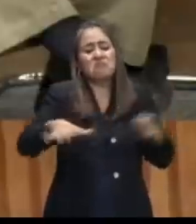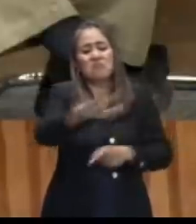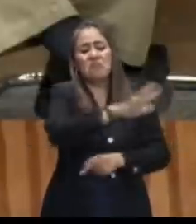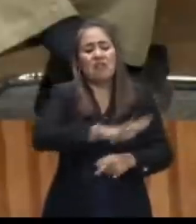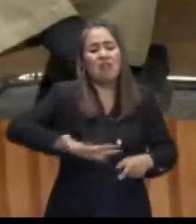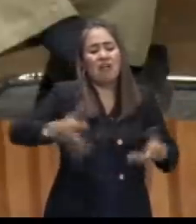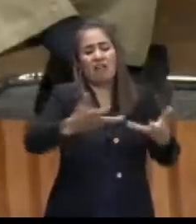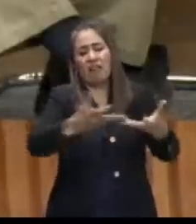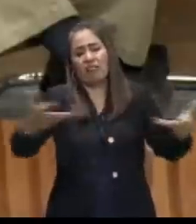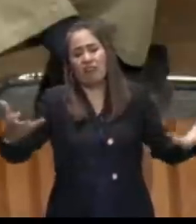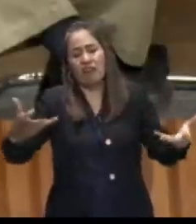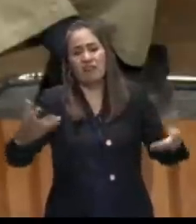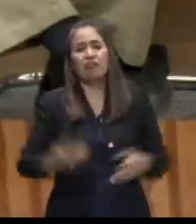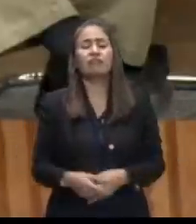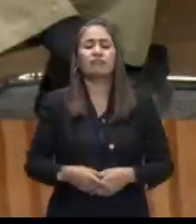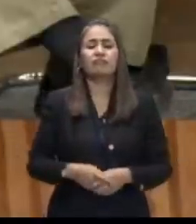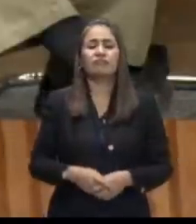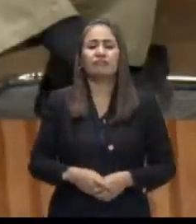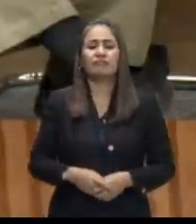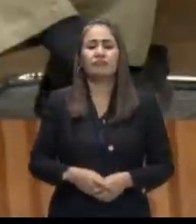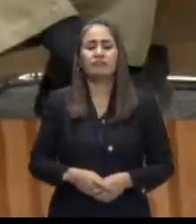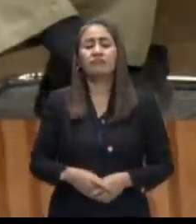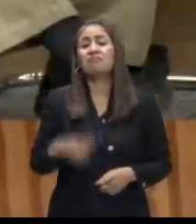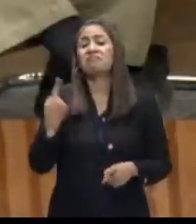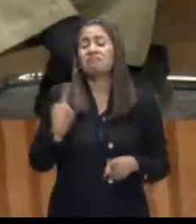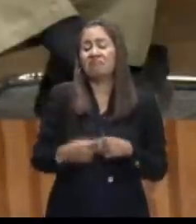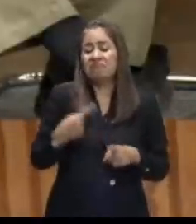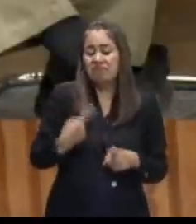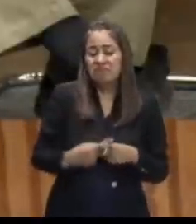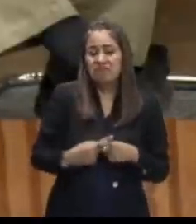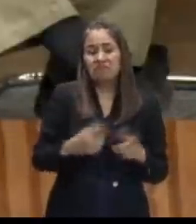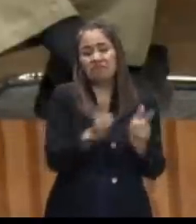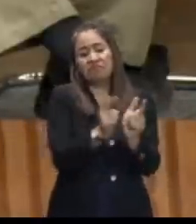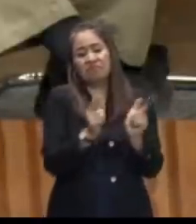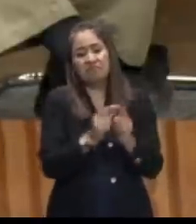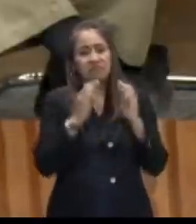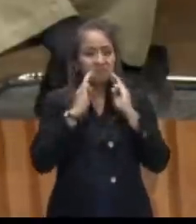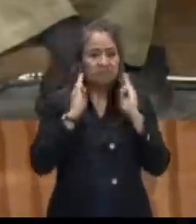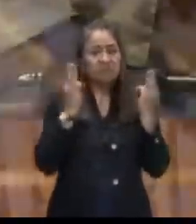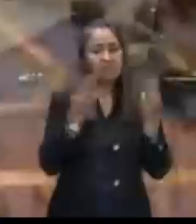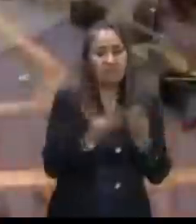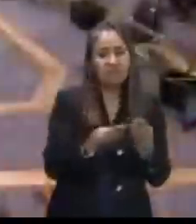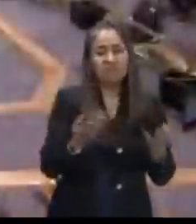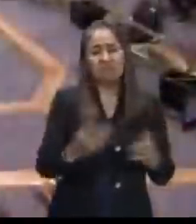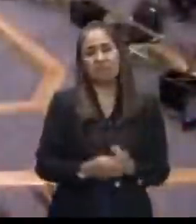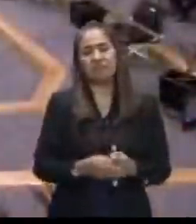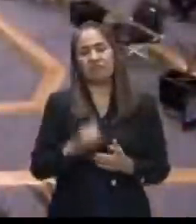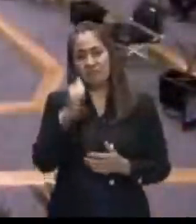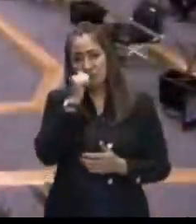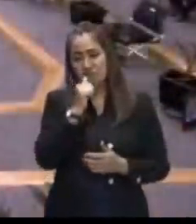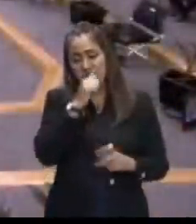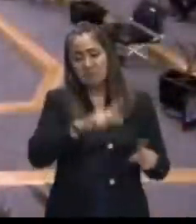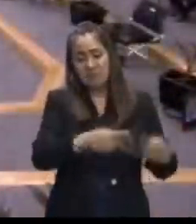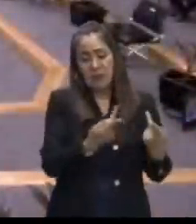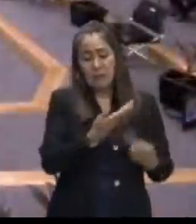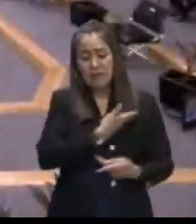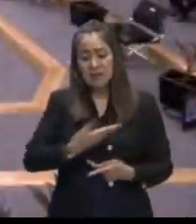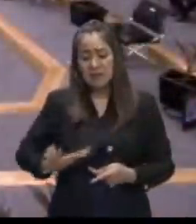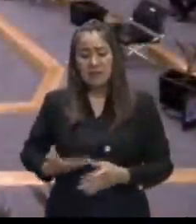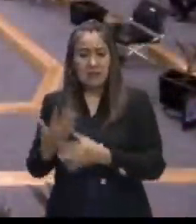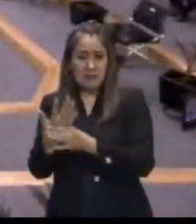está a cargo de criminales de carteles y el presidente de la república dice que no pasa nada